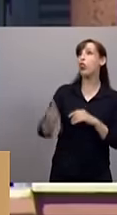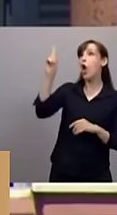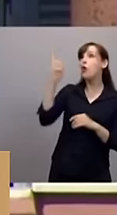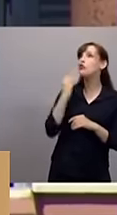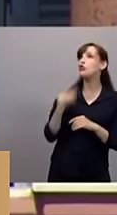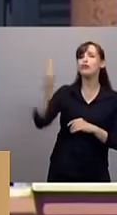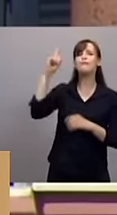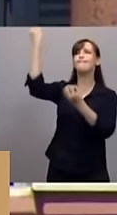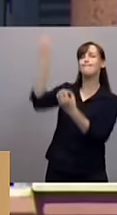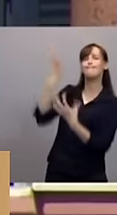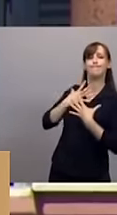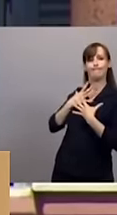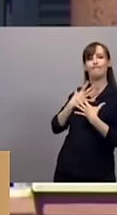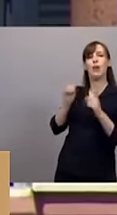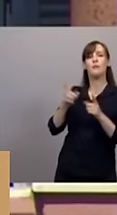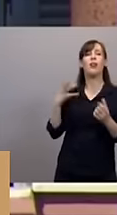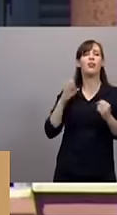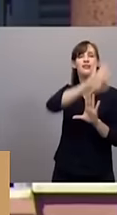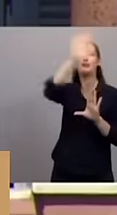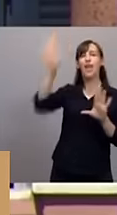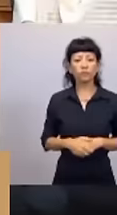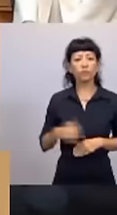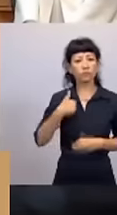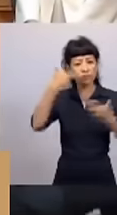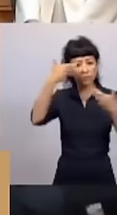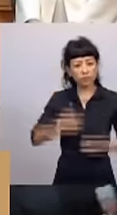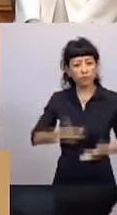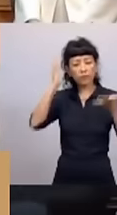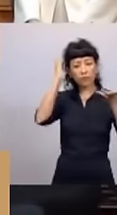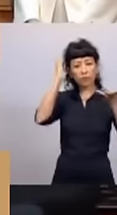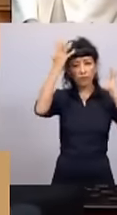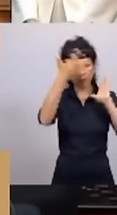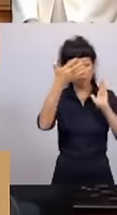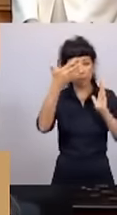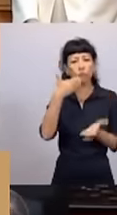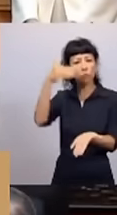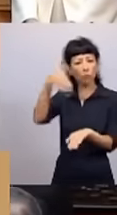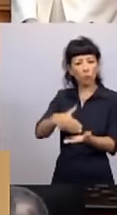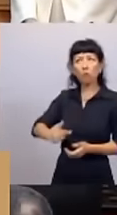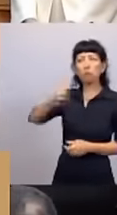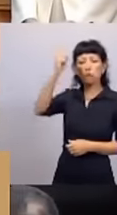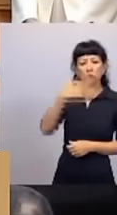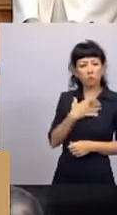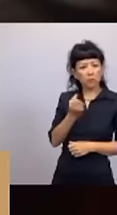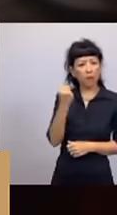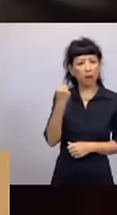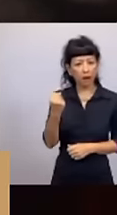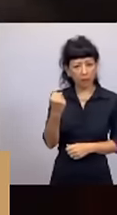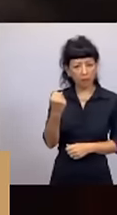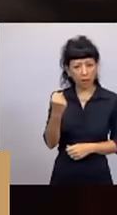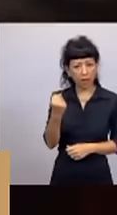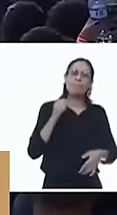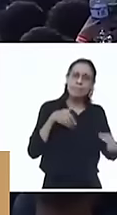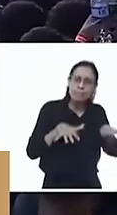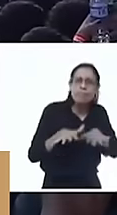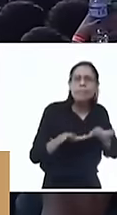sí. Yo creo que les saldrán imitadores, yo creo que si es un modelo de éxito, y yo creo que lo va a ser ciertamente,